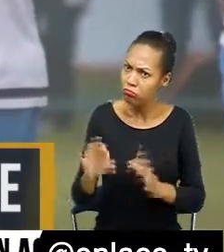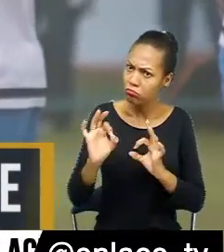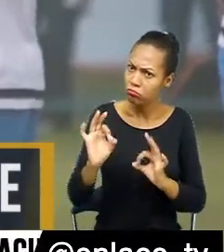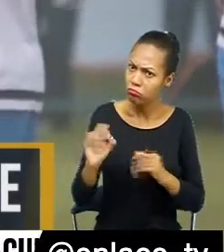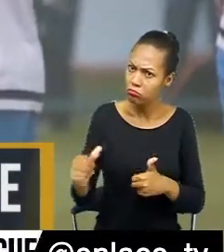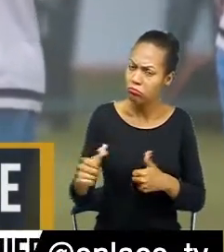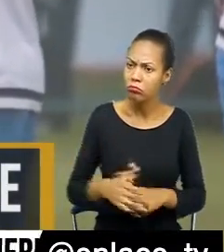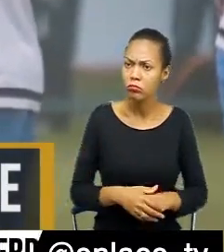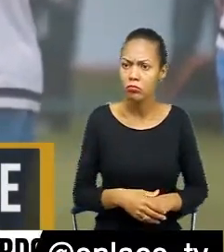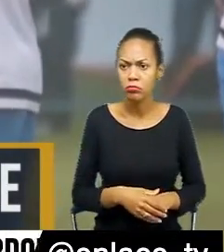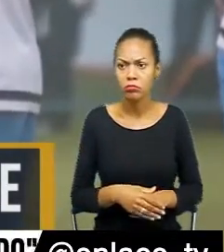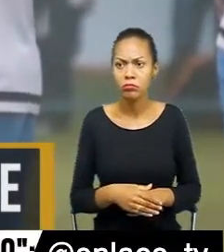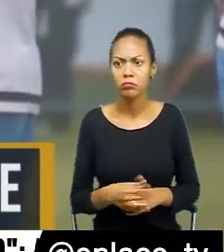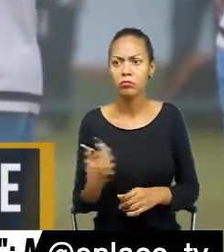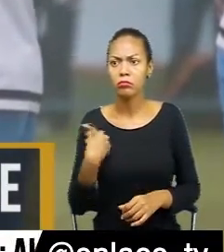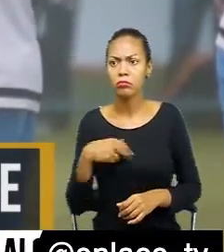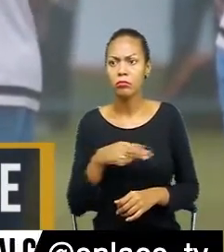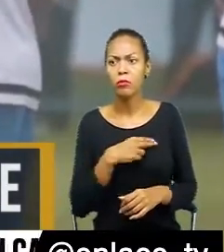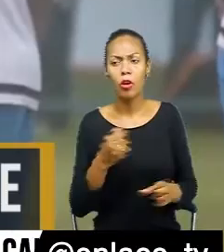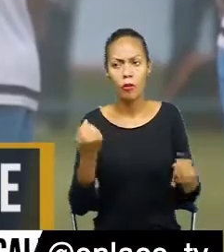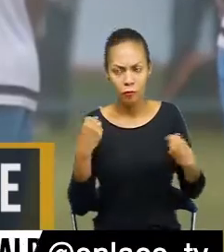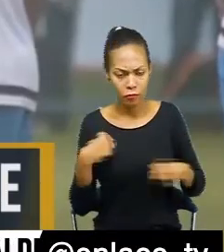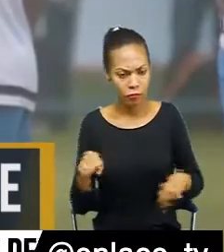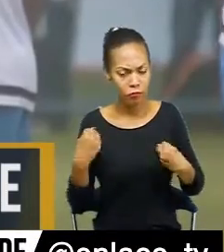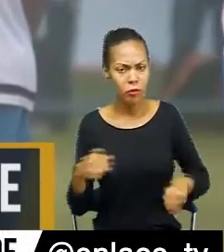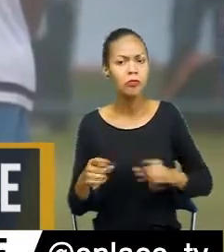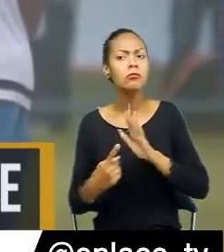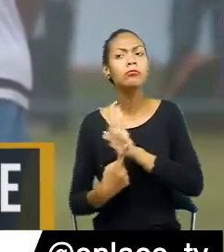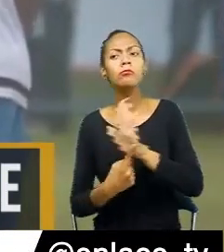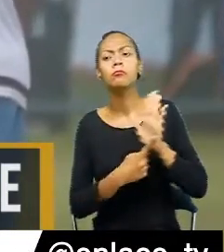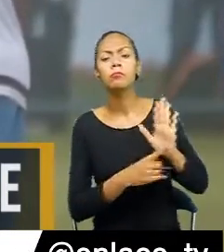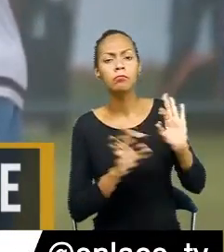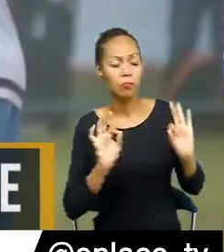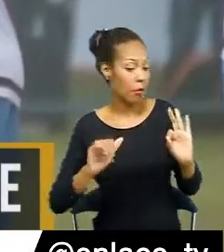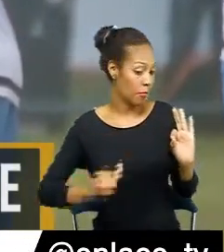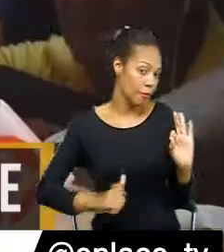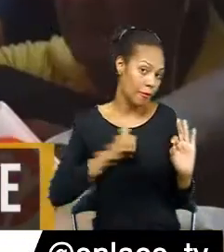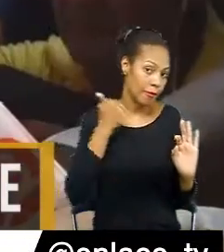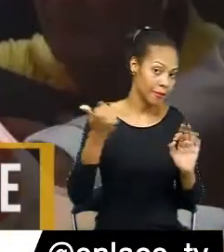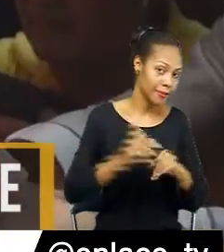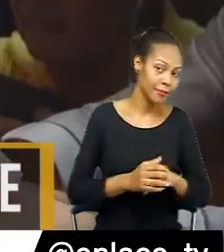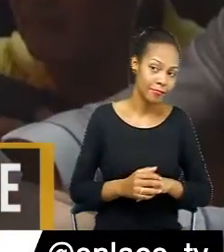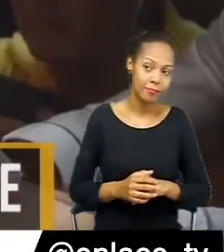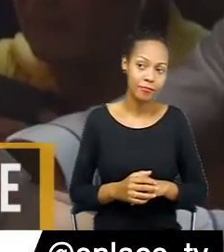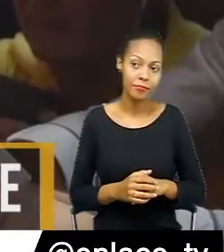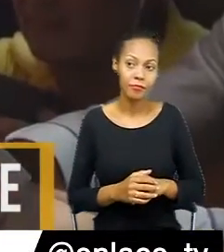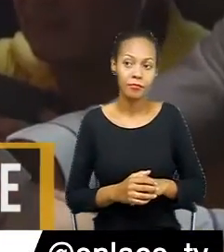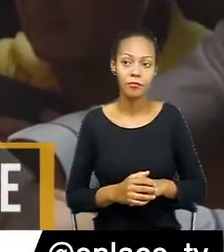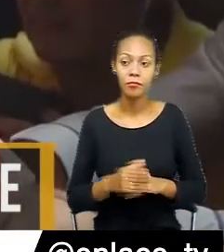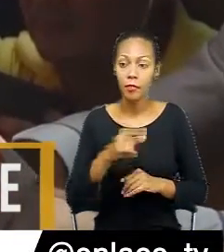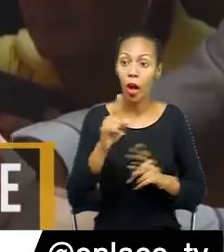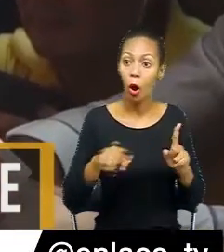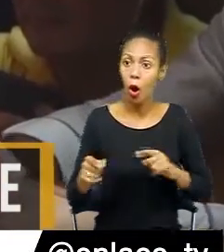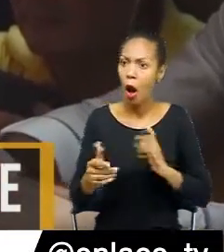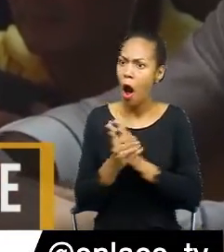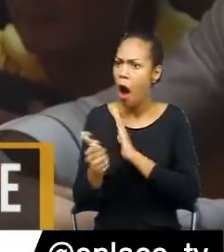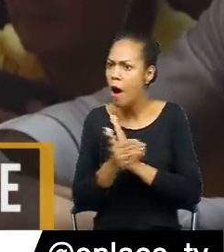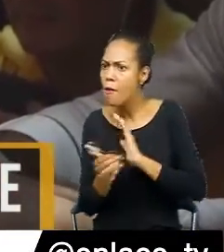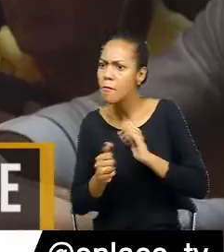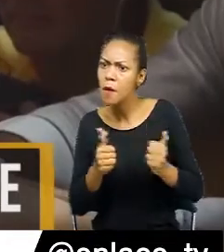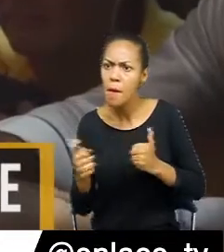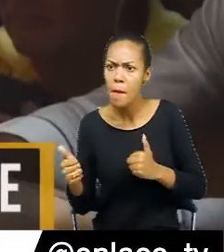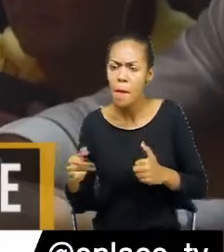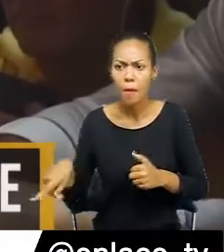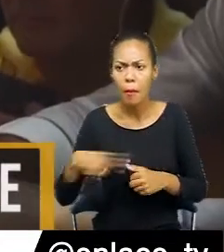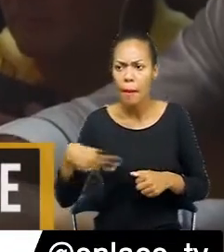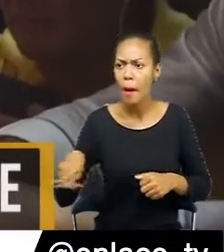Vamos a tratar de hacer lo mejor para aprovechar esta oportunidad y poder conseguir un gran resultado. Son jugadores muy rápidos, jugadores que con la pelota toman la